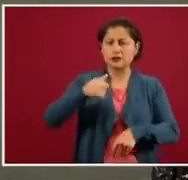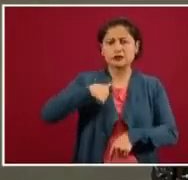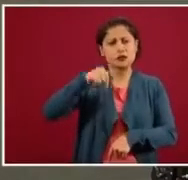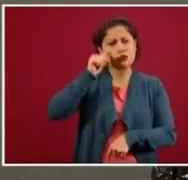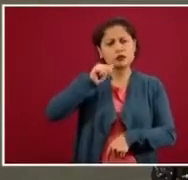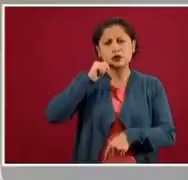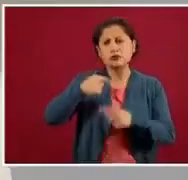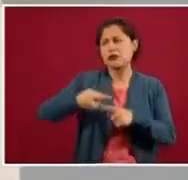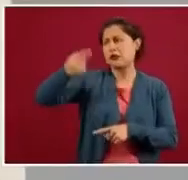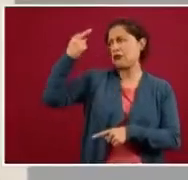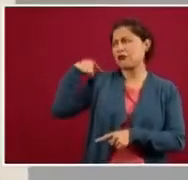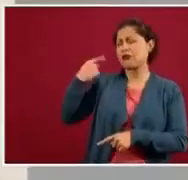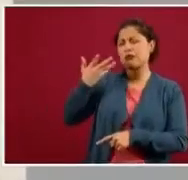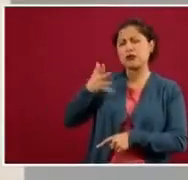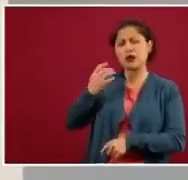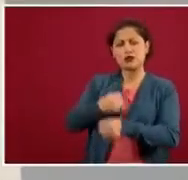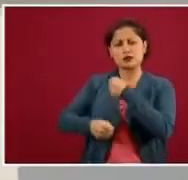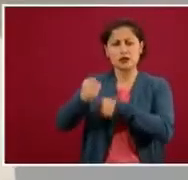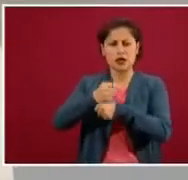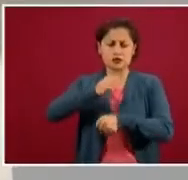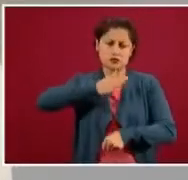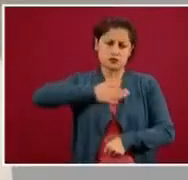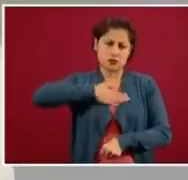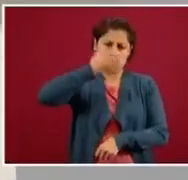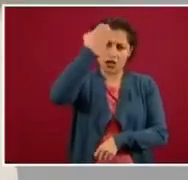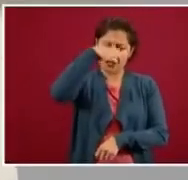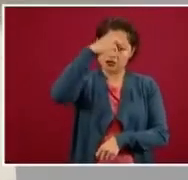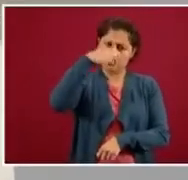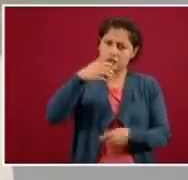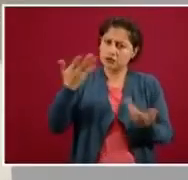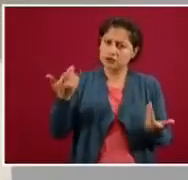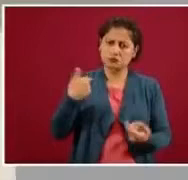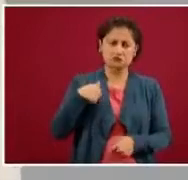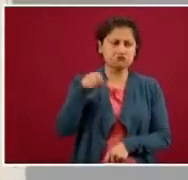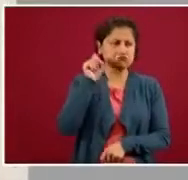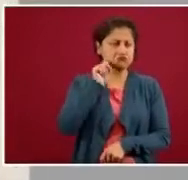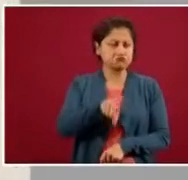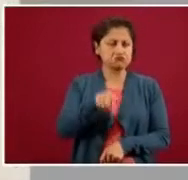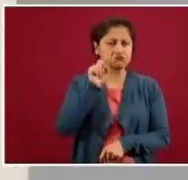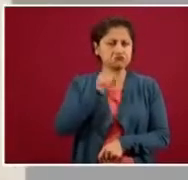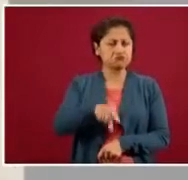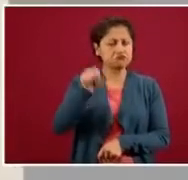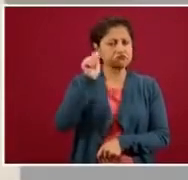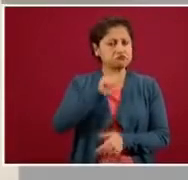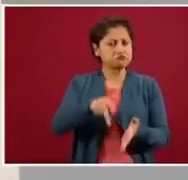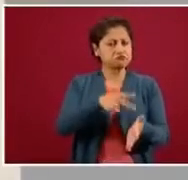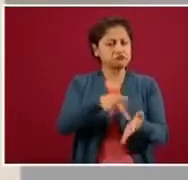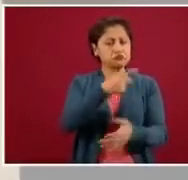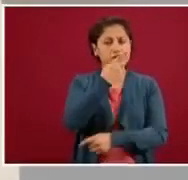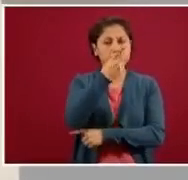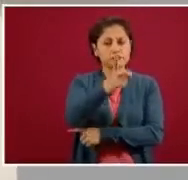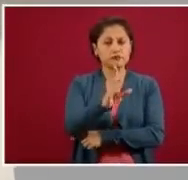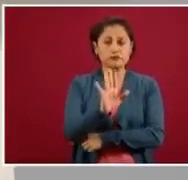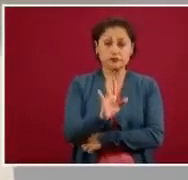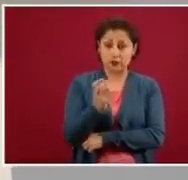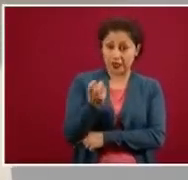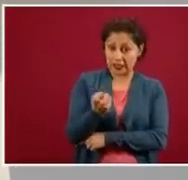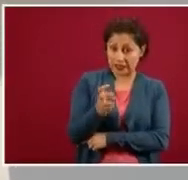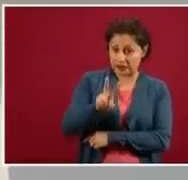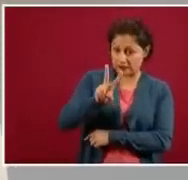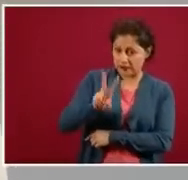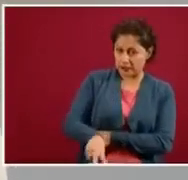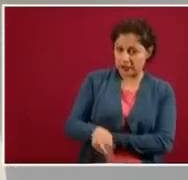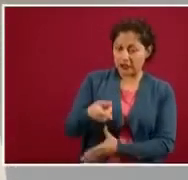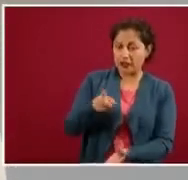a este tema. La verdad es importante porque permite que una población, en este